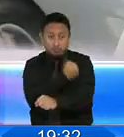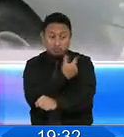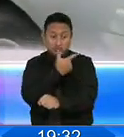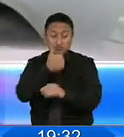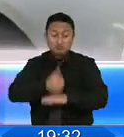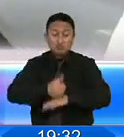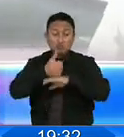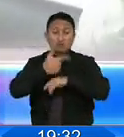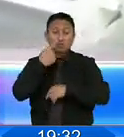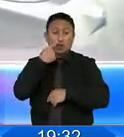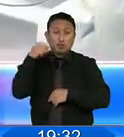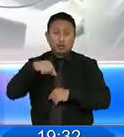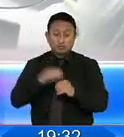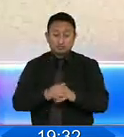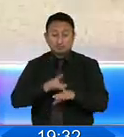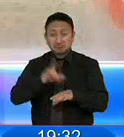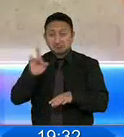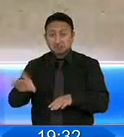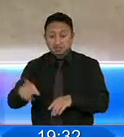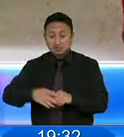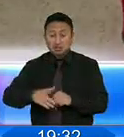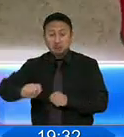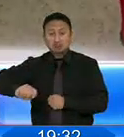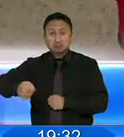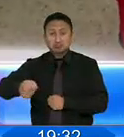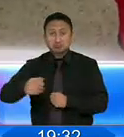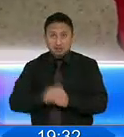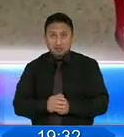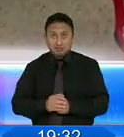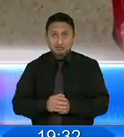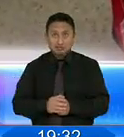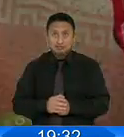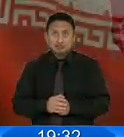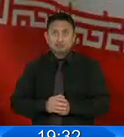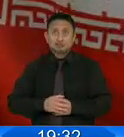el conductor dejó el vehículo con el motor en marcha y con la puerta bloqueada.